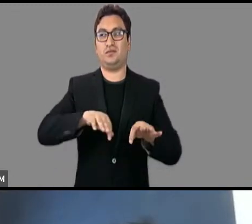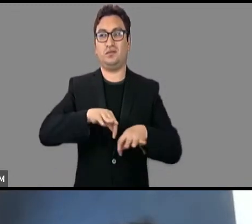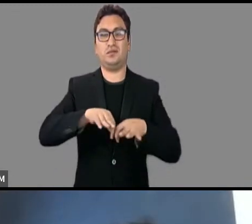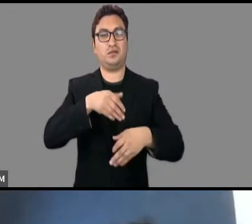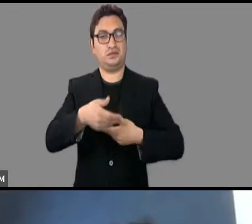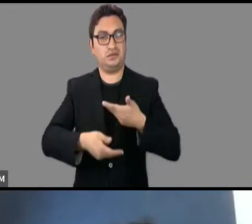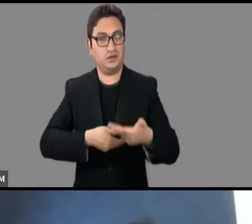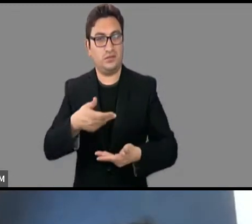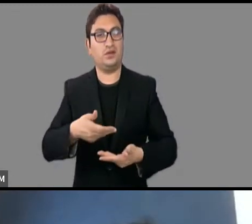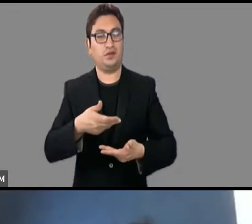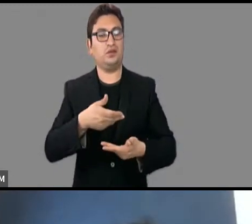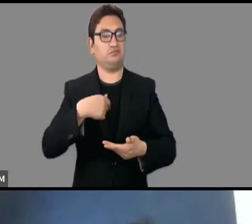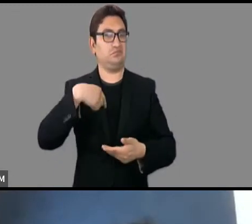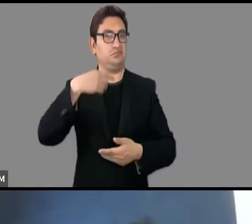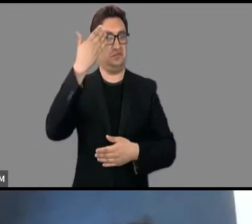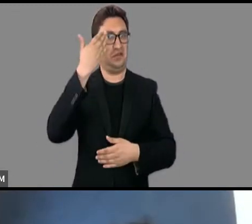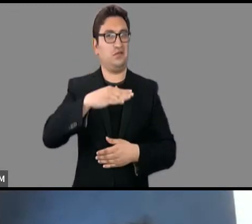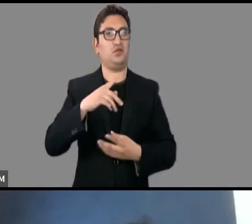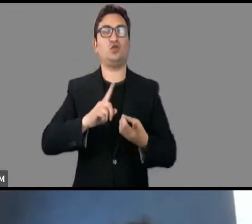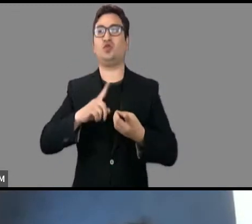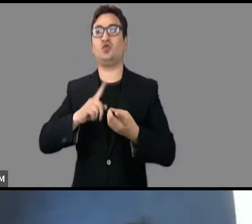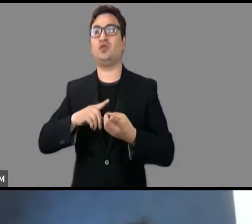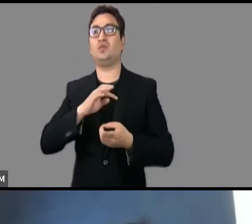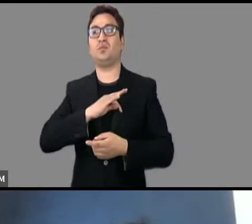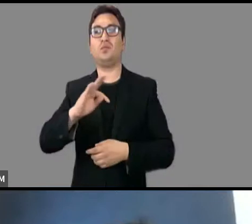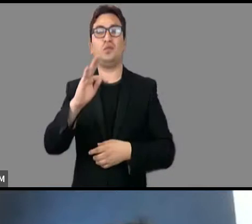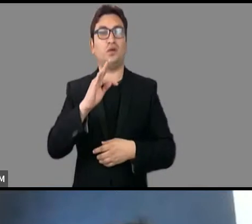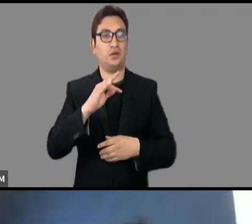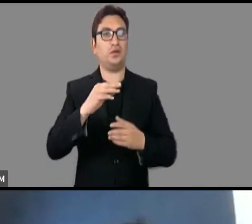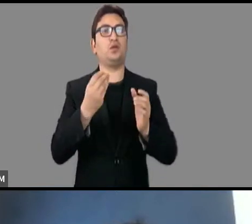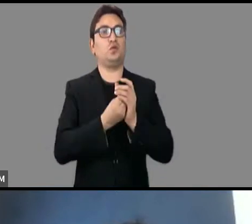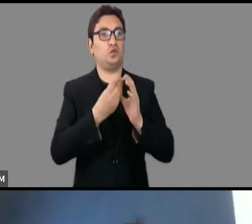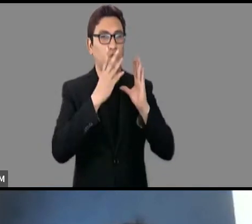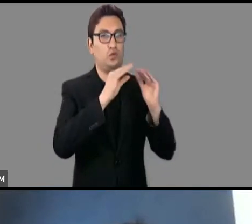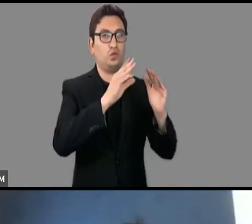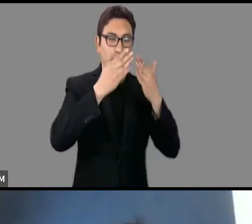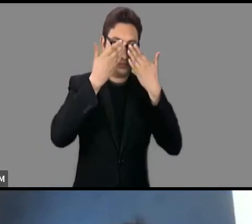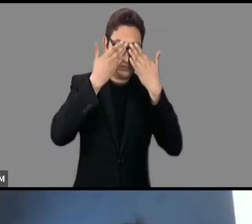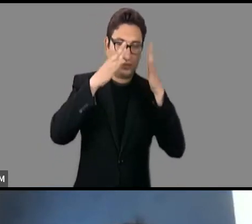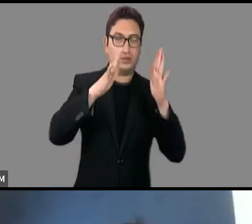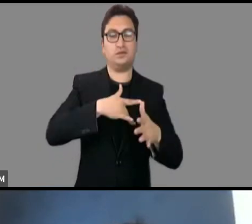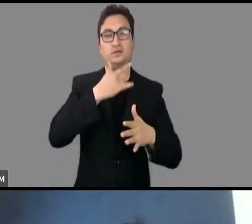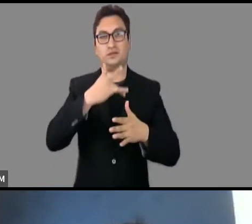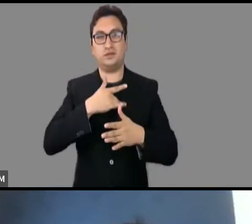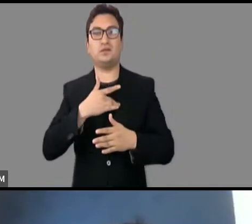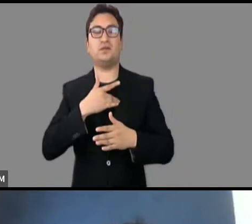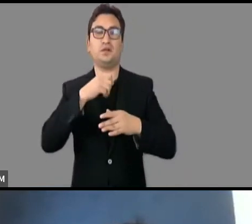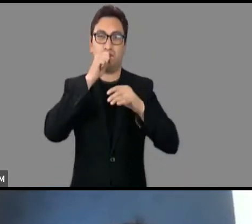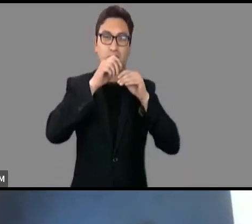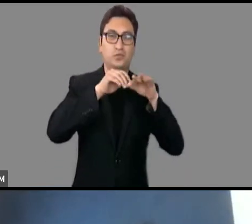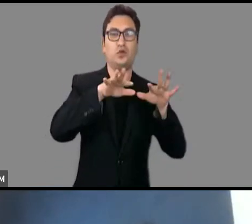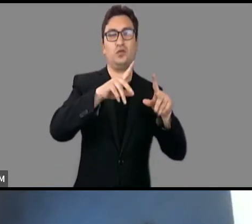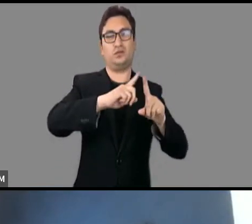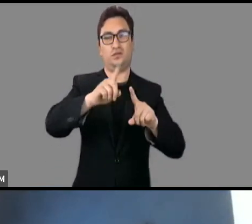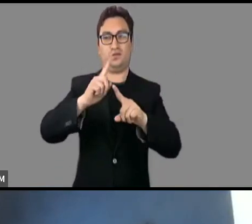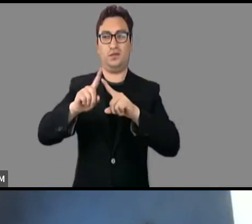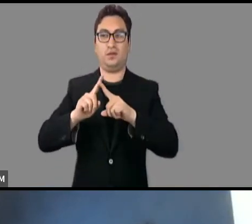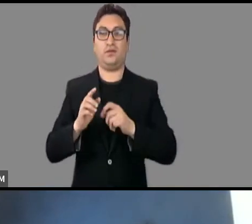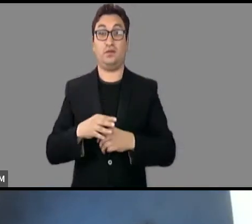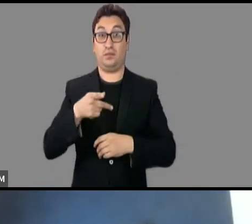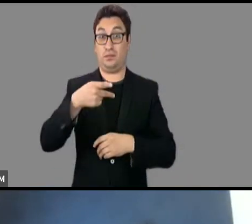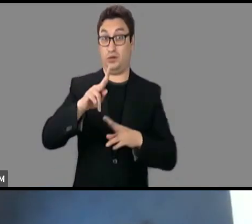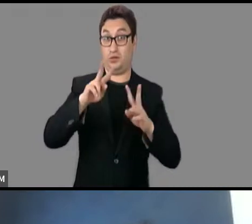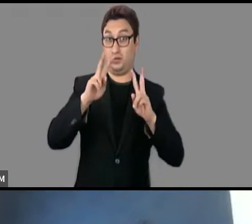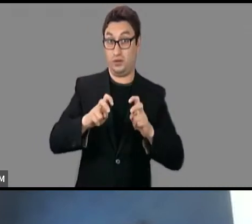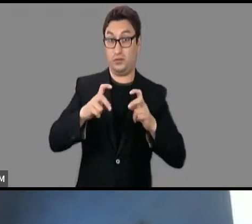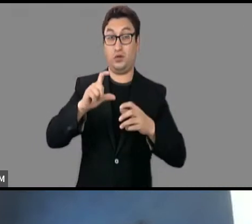dónde acudir a hacer programas de sensibilización, capacitación, campañas en general, pero cuando hablamos de litigantes estamos hablando